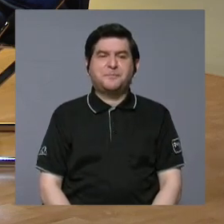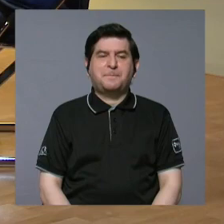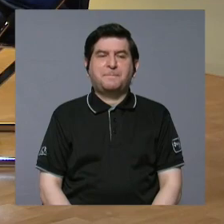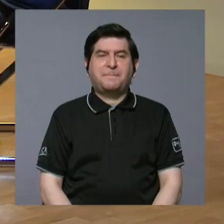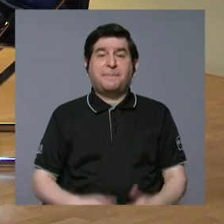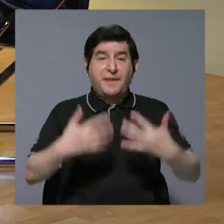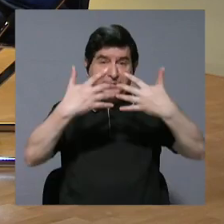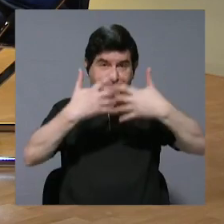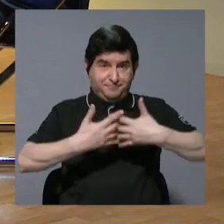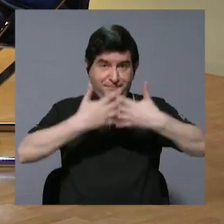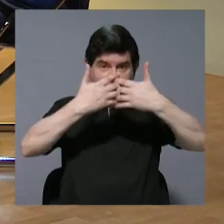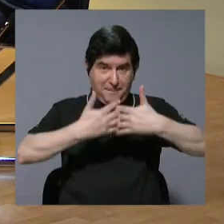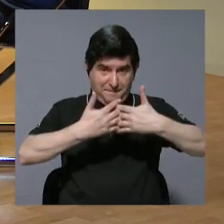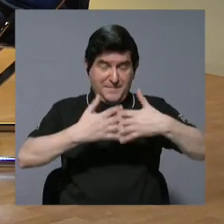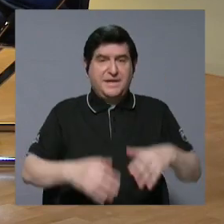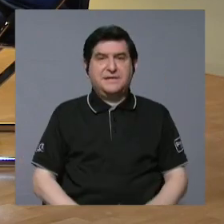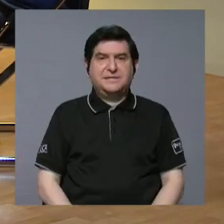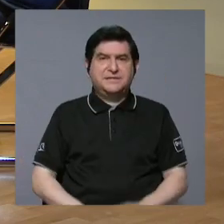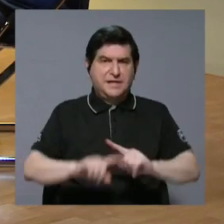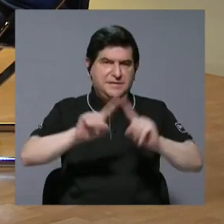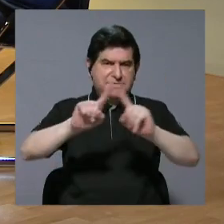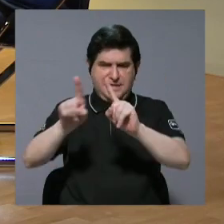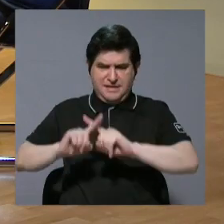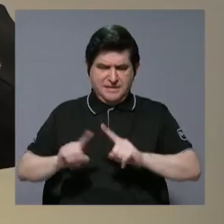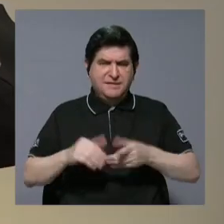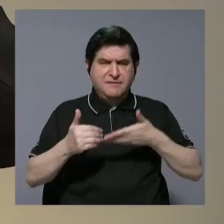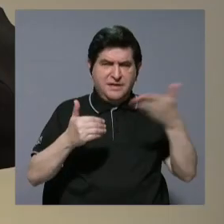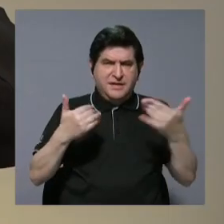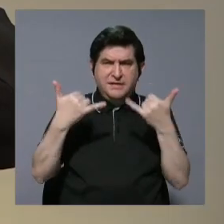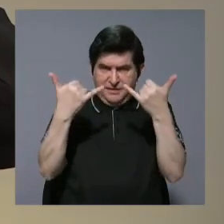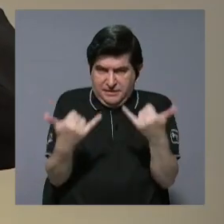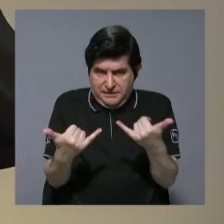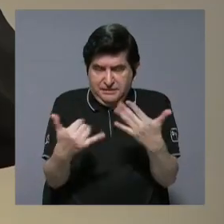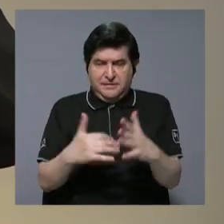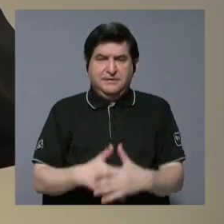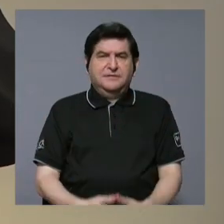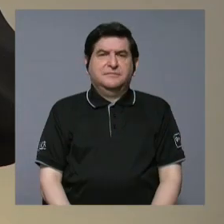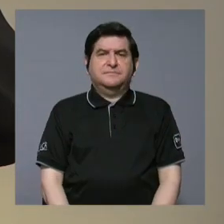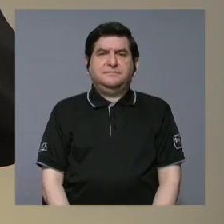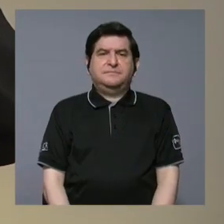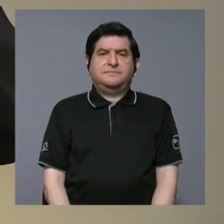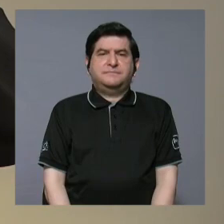las empresas están en distintas cosas. Entonces,